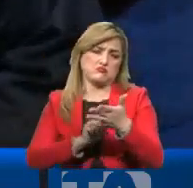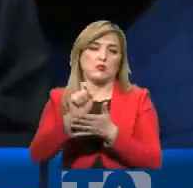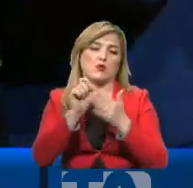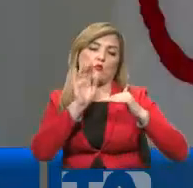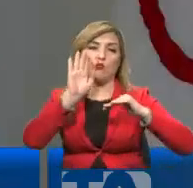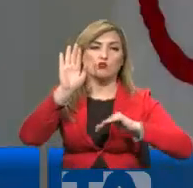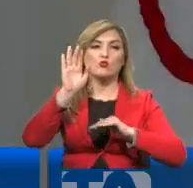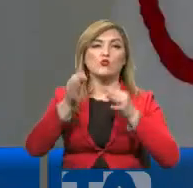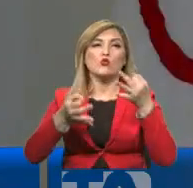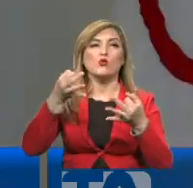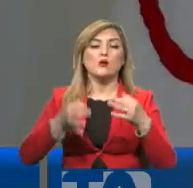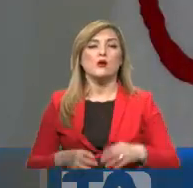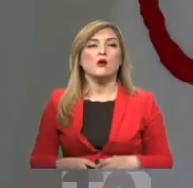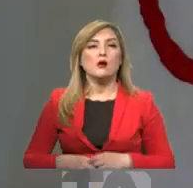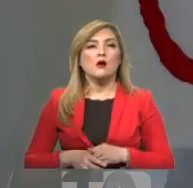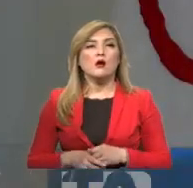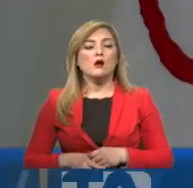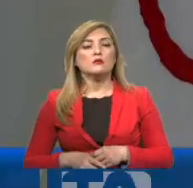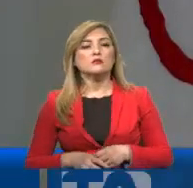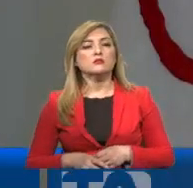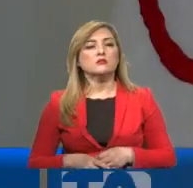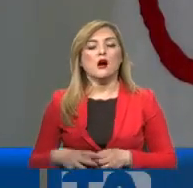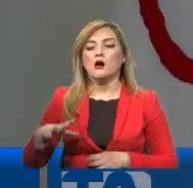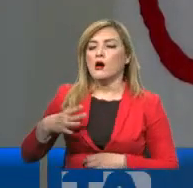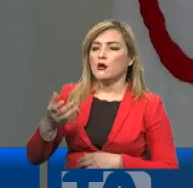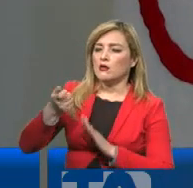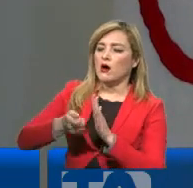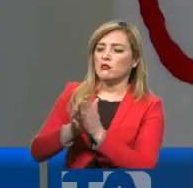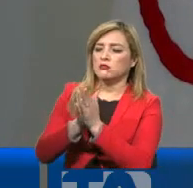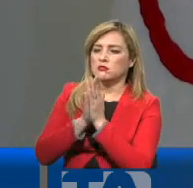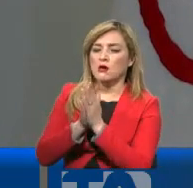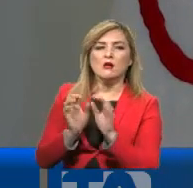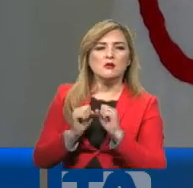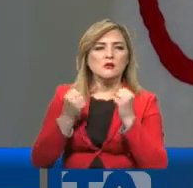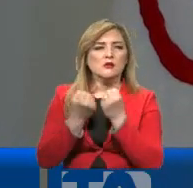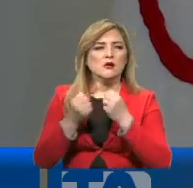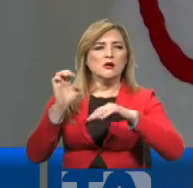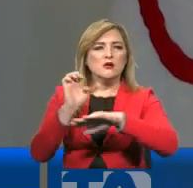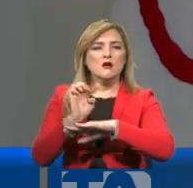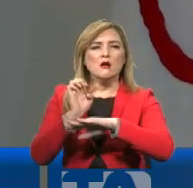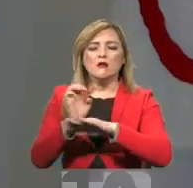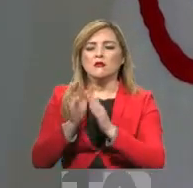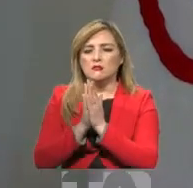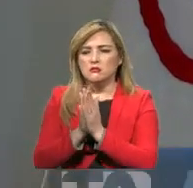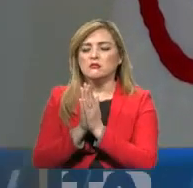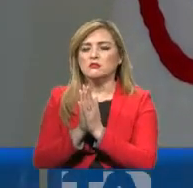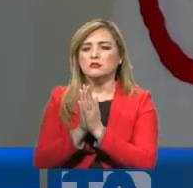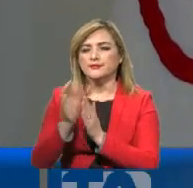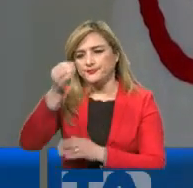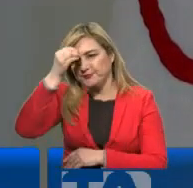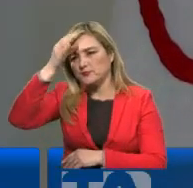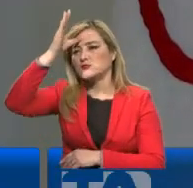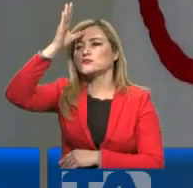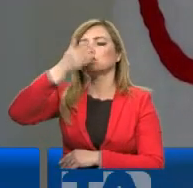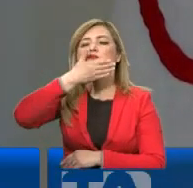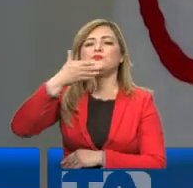la justicia. Señores jueces, pedimos a ustedes en nombre de la sociedad ecuatoriana que con sabiduría